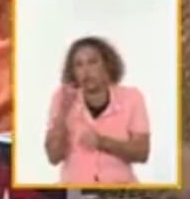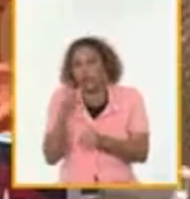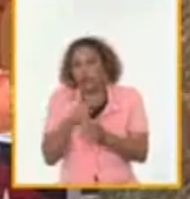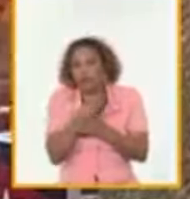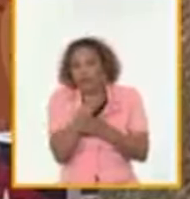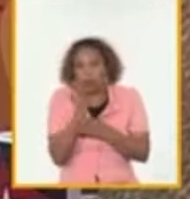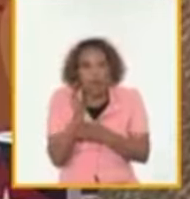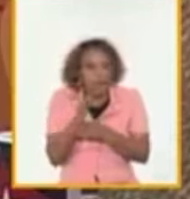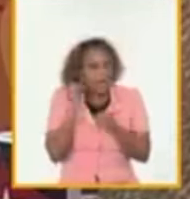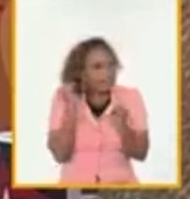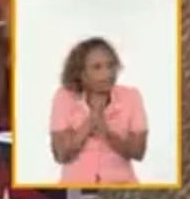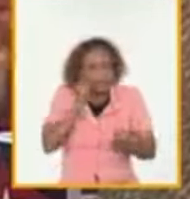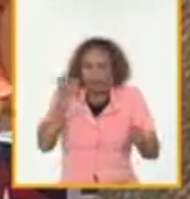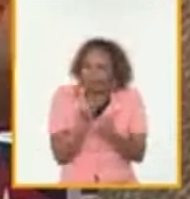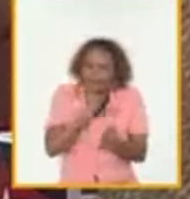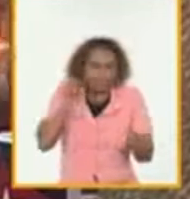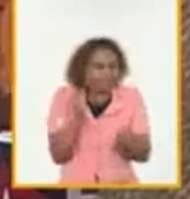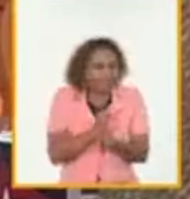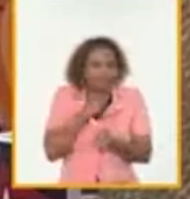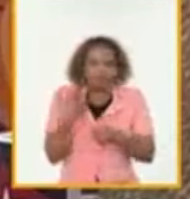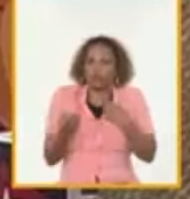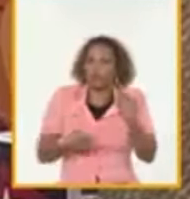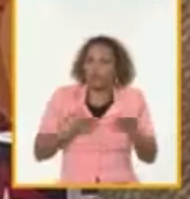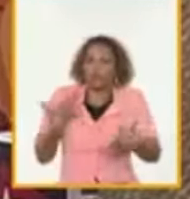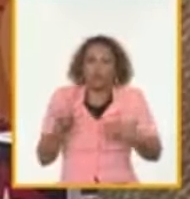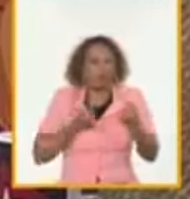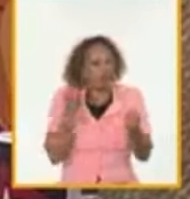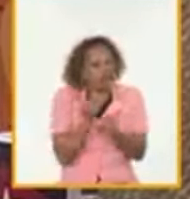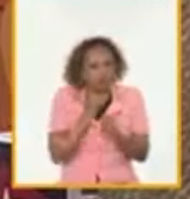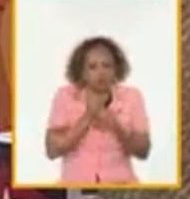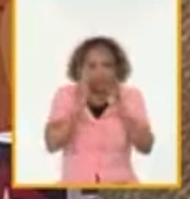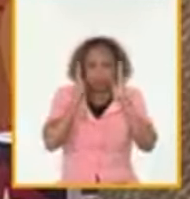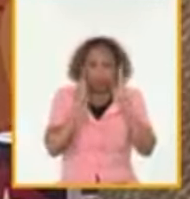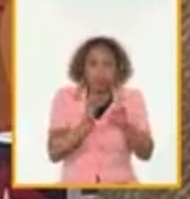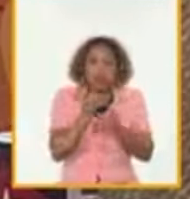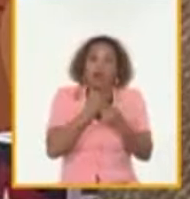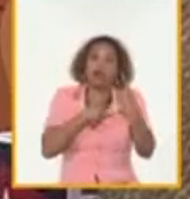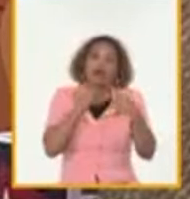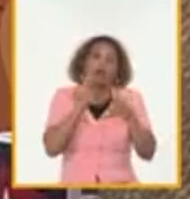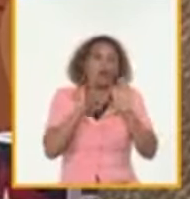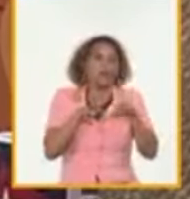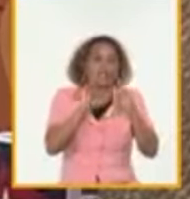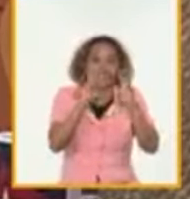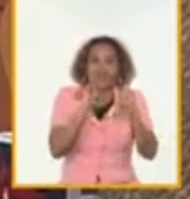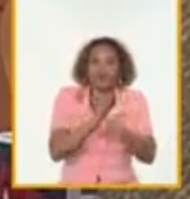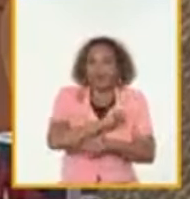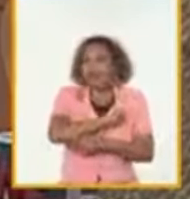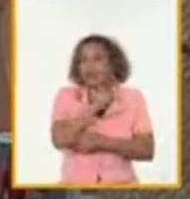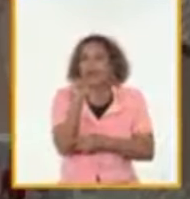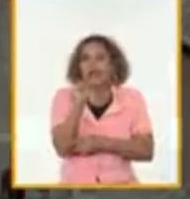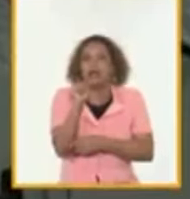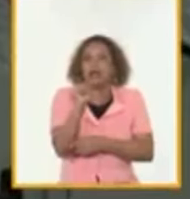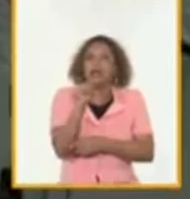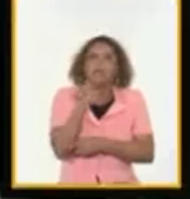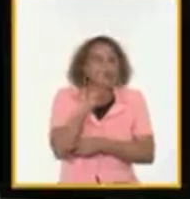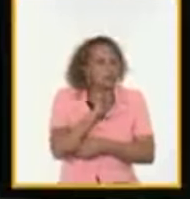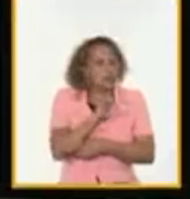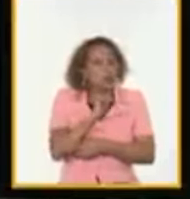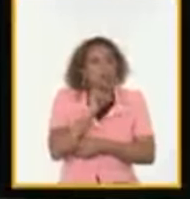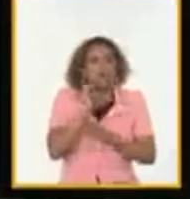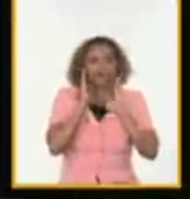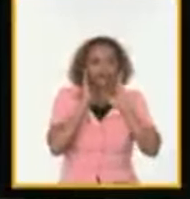mañana usted los ve ahí motivados trabajando a pesar de a veces no tener el resultado que que deseamos pero yo creo que